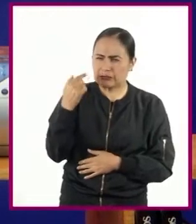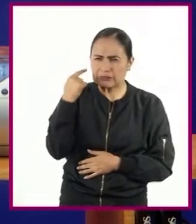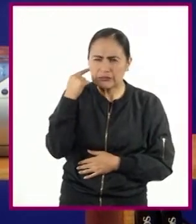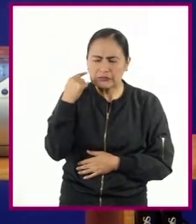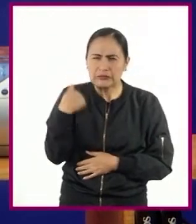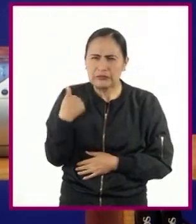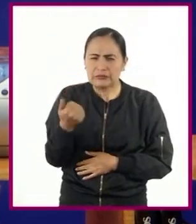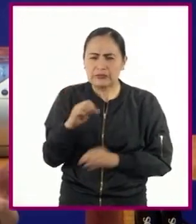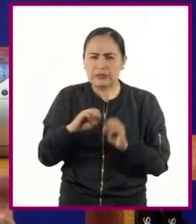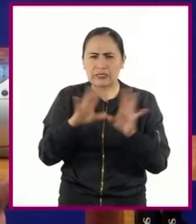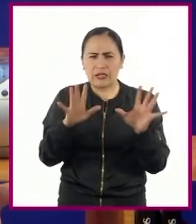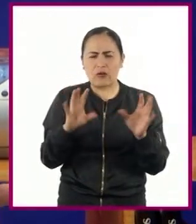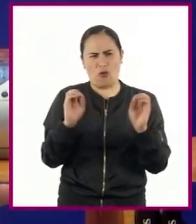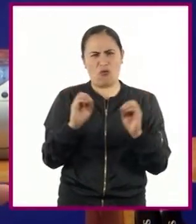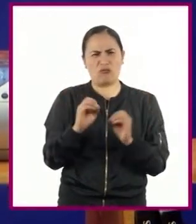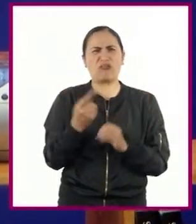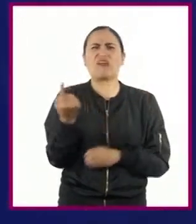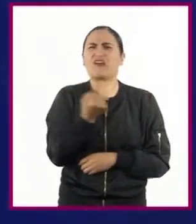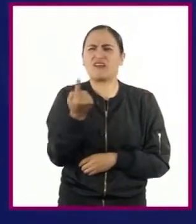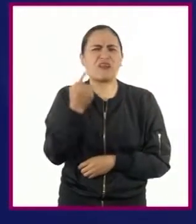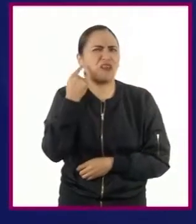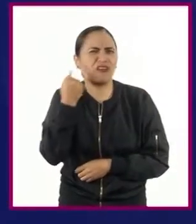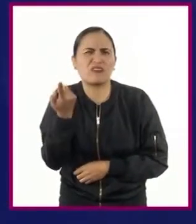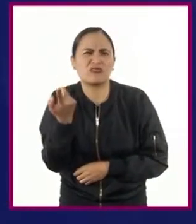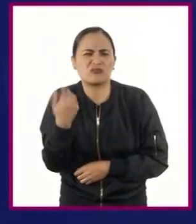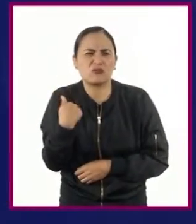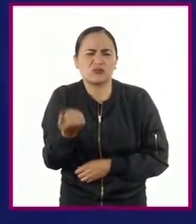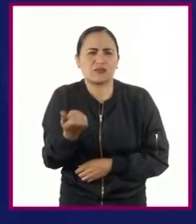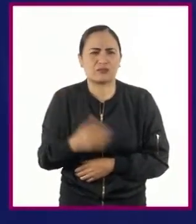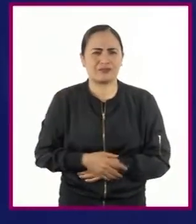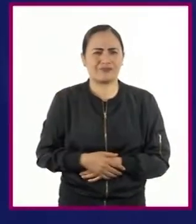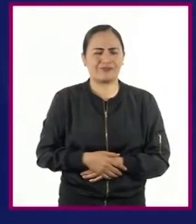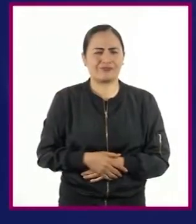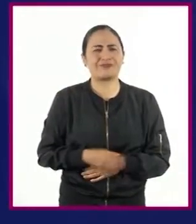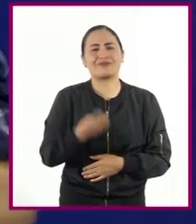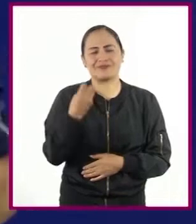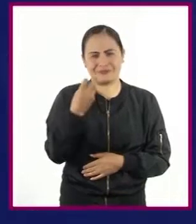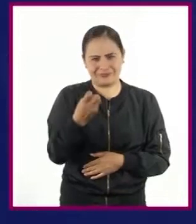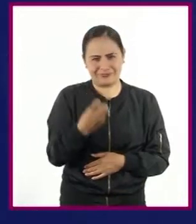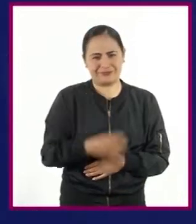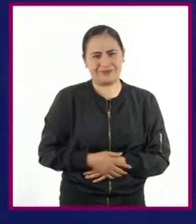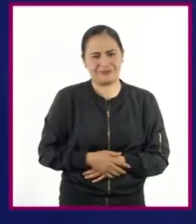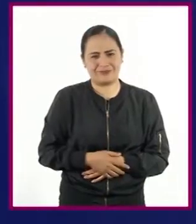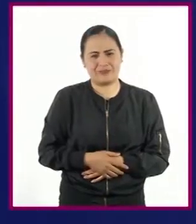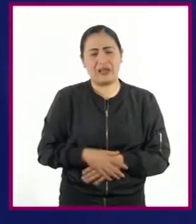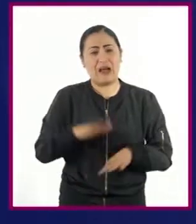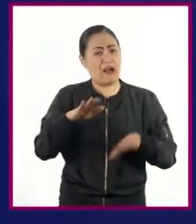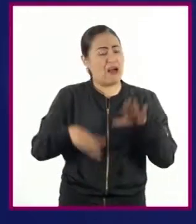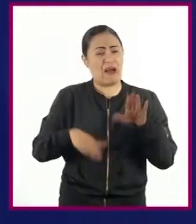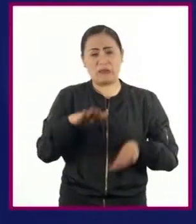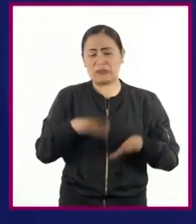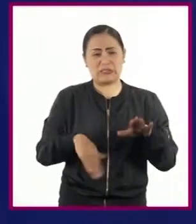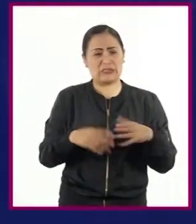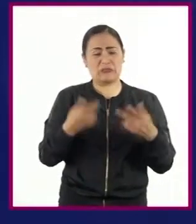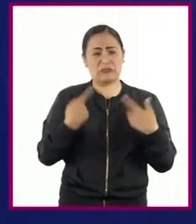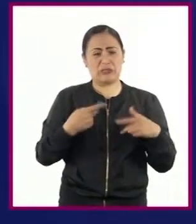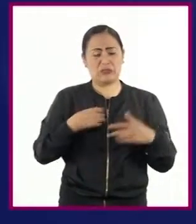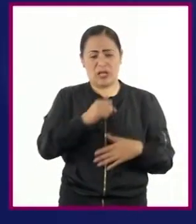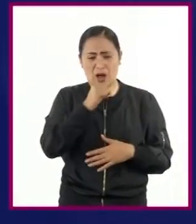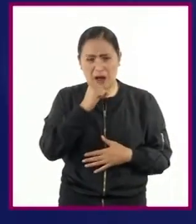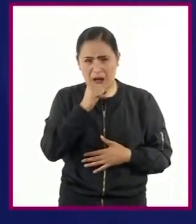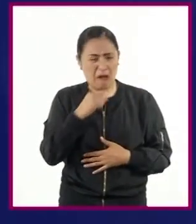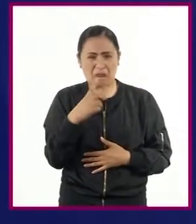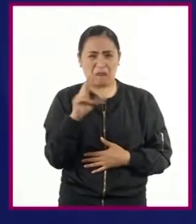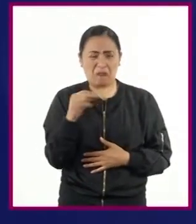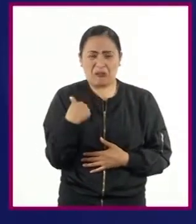preguntas como, ¿qué dijo? ¿Sabe, maestra? Eso es muy cierto. Muchas veces no se entiende lo que dicen los locutores y uno